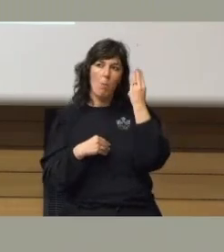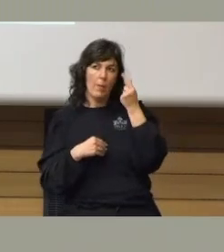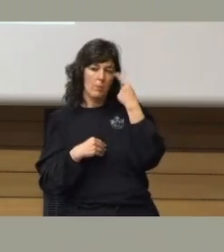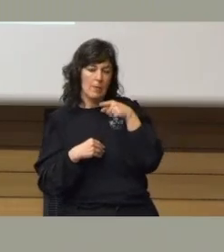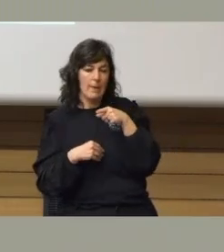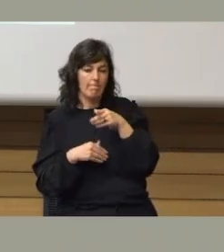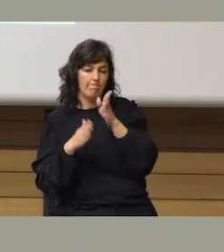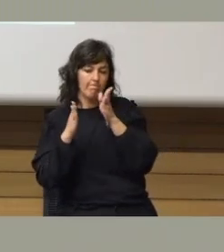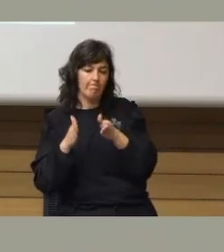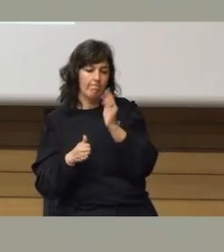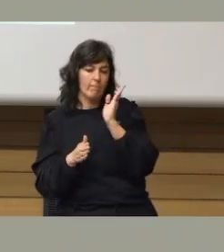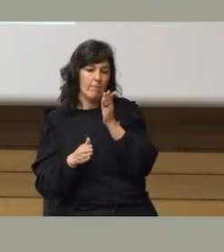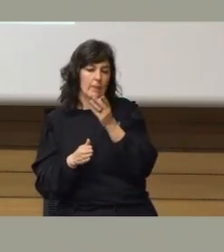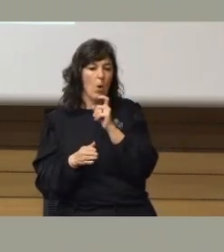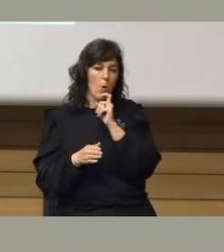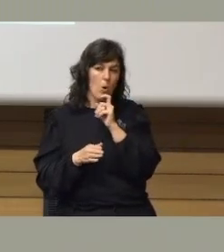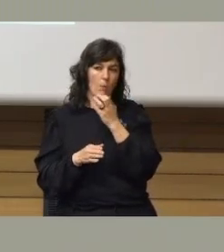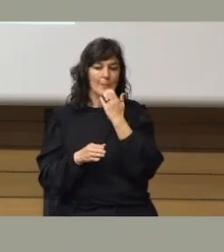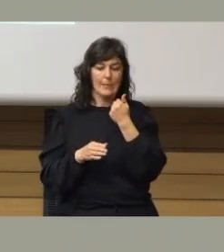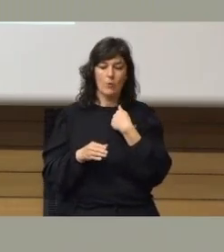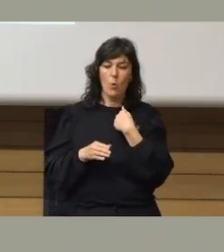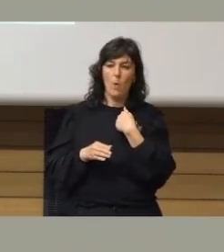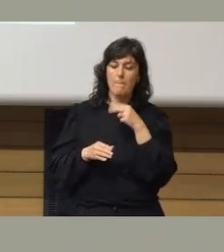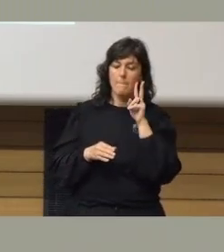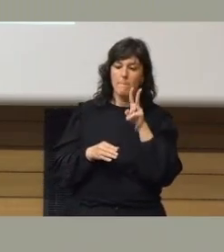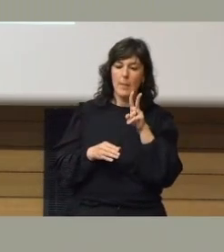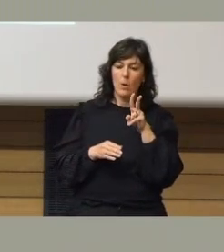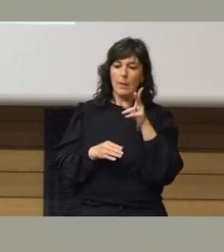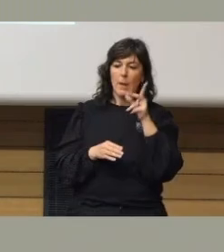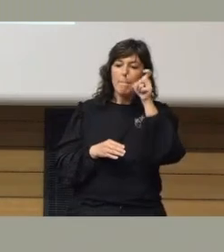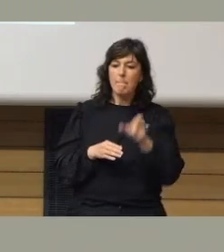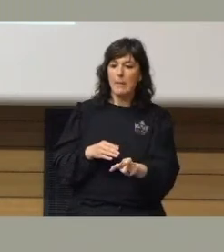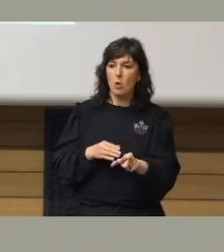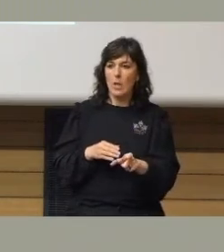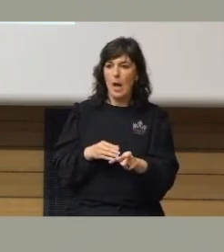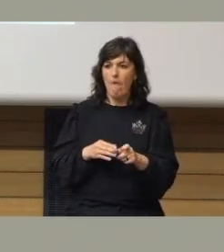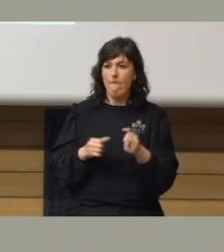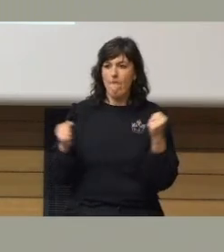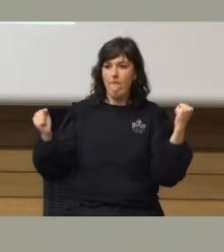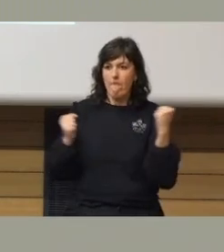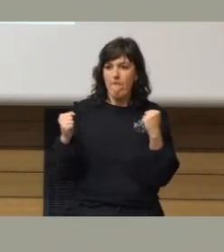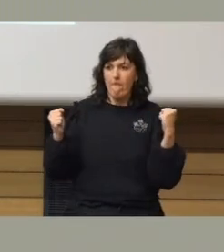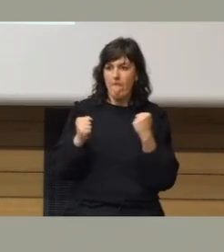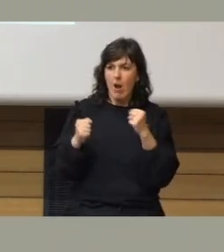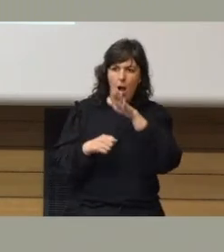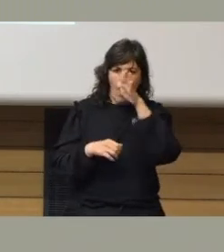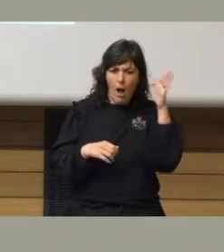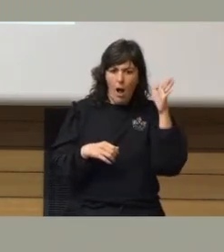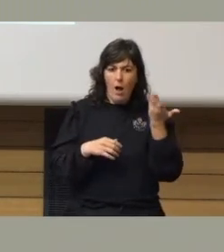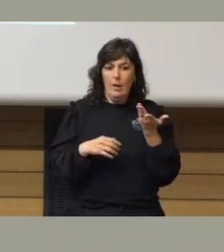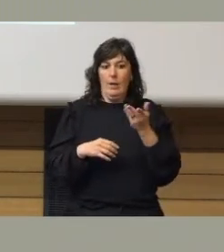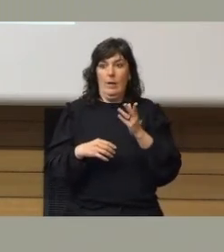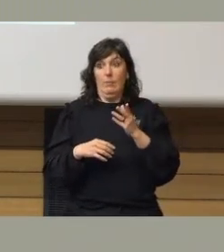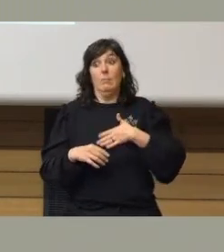tengo una persona con una hipertermia y hace 15 minutos que ha consumido, la probabilidad que acabe en un golpe de calor es